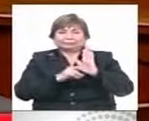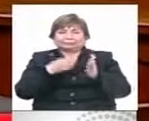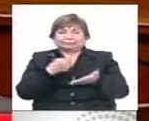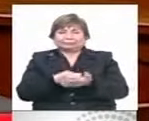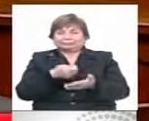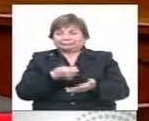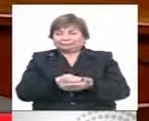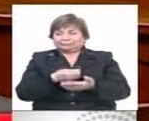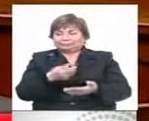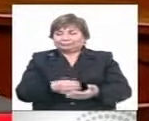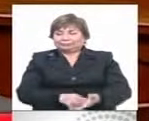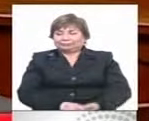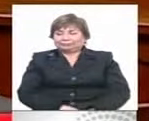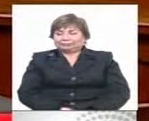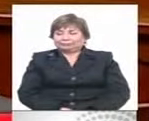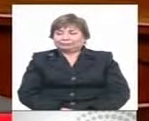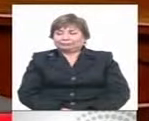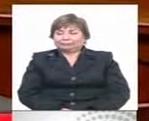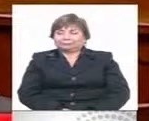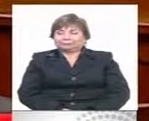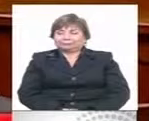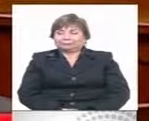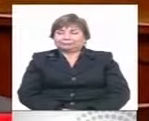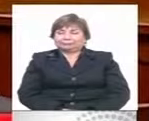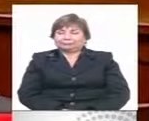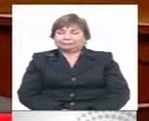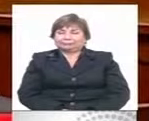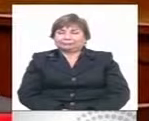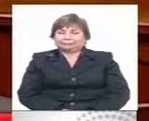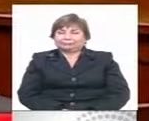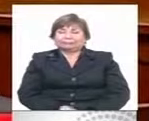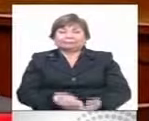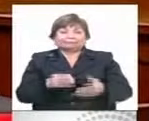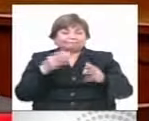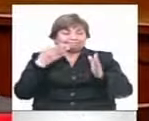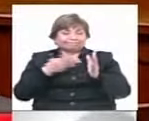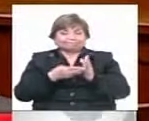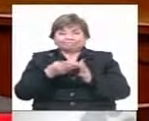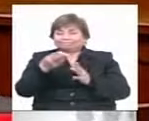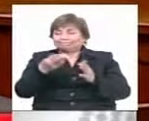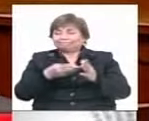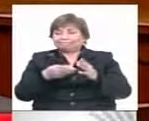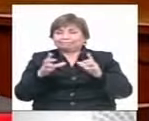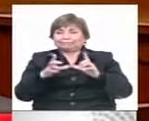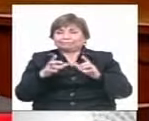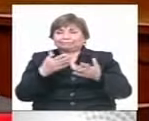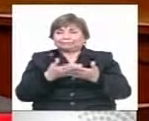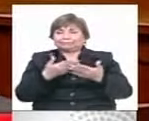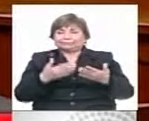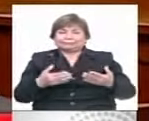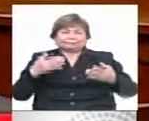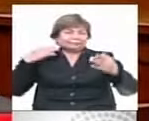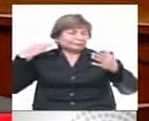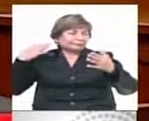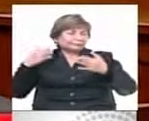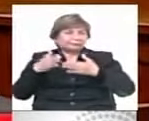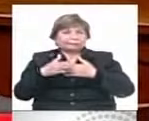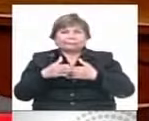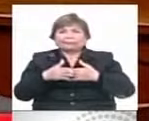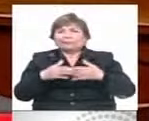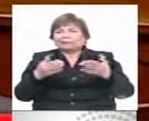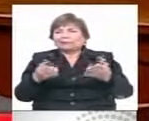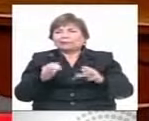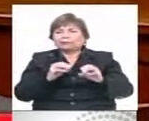de 466 millones de dólares. La línea de transmisión Piura Nueva Frontera y las bandas